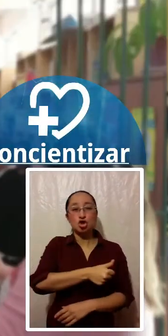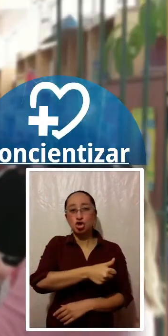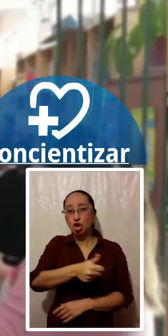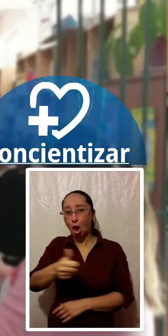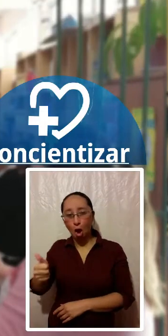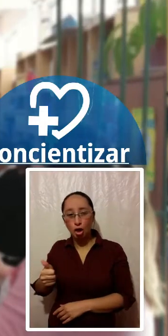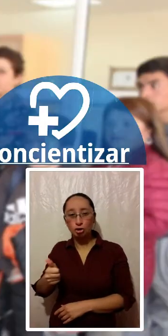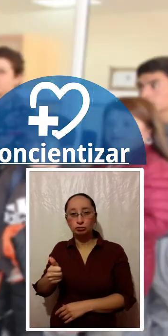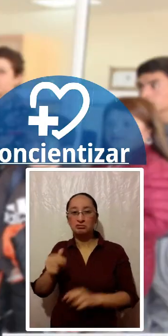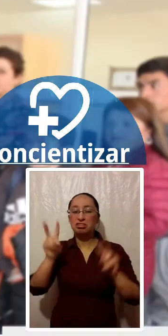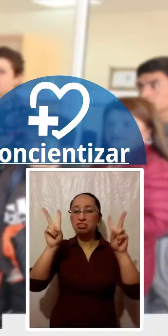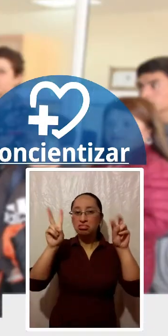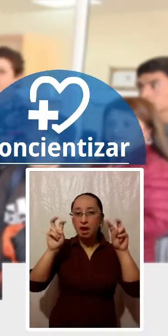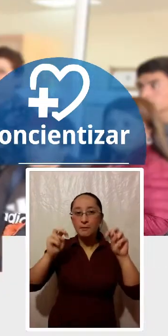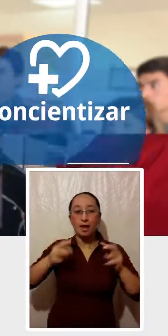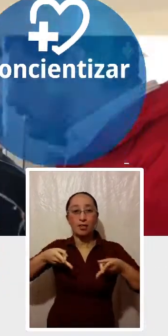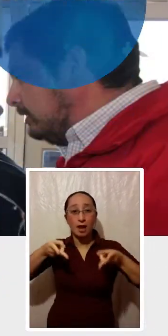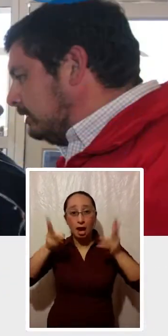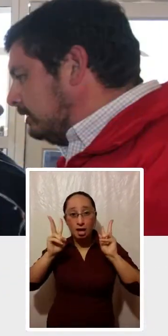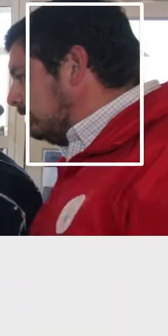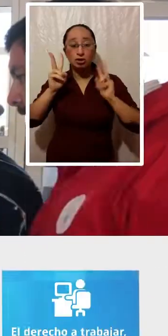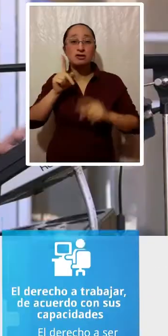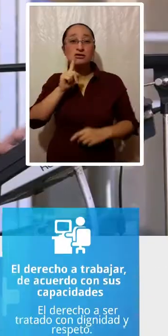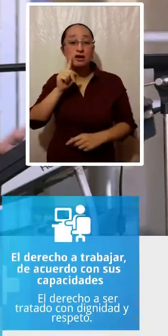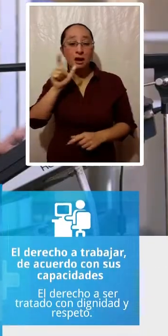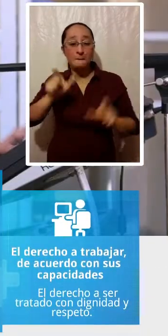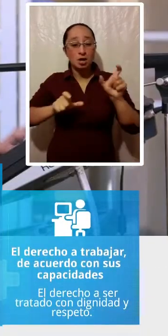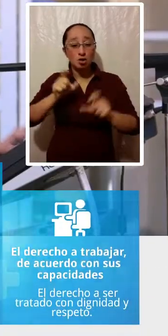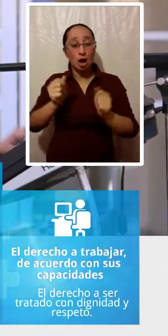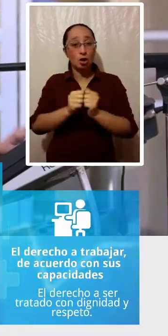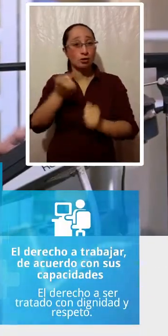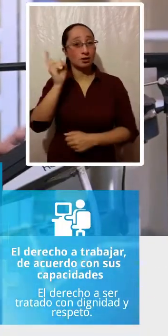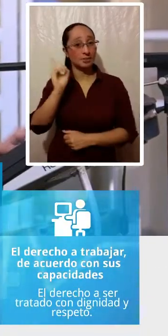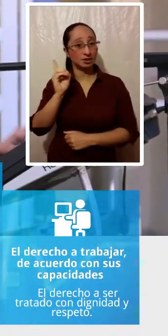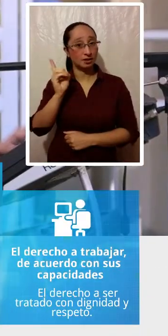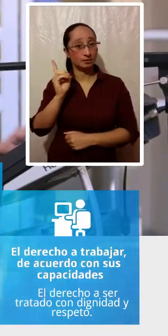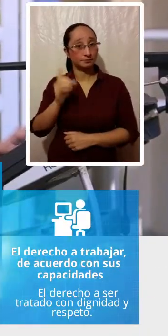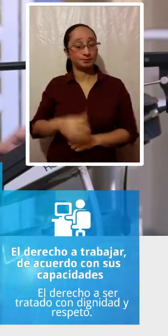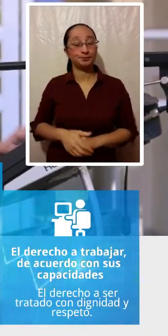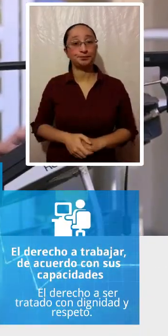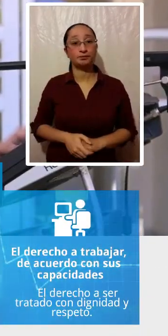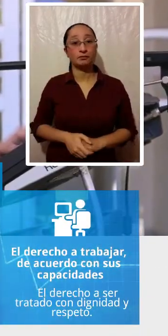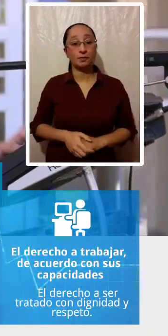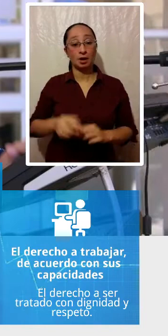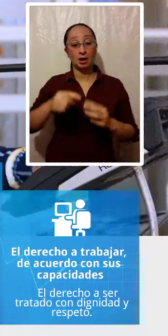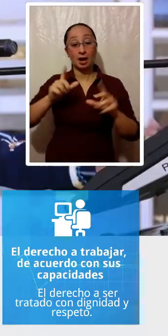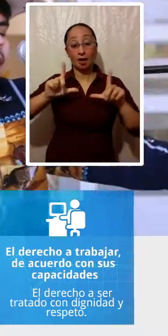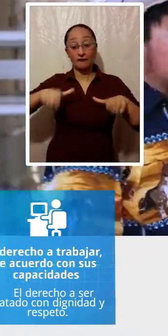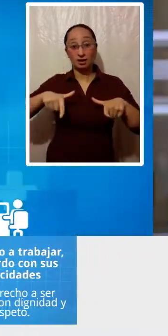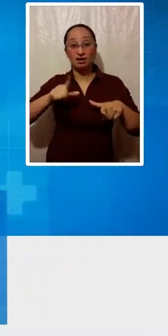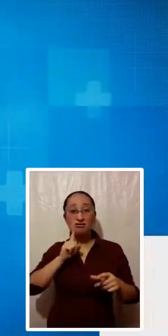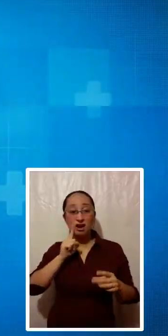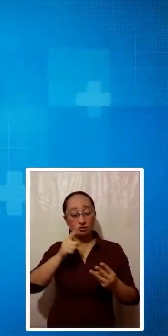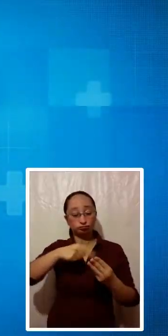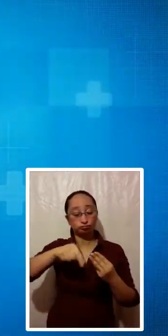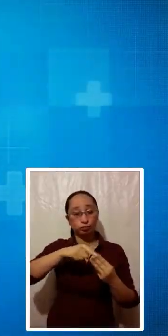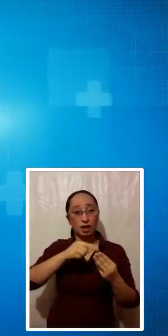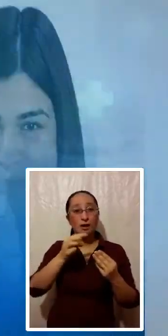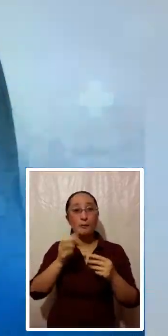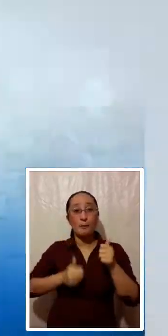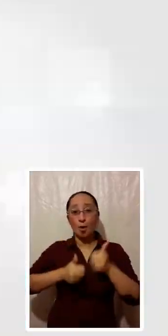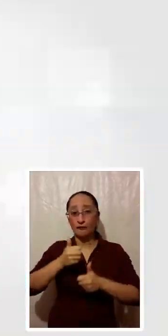nuestra población respecto a los derechos que tienen las personas con discapacidad. Nuestra oficina está conformada por